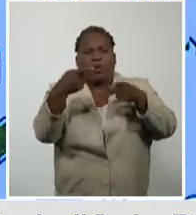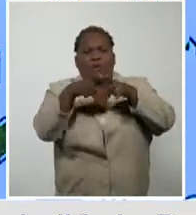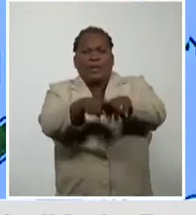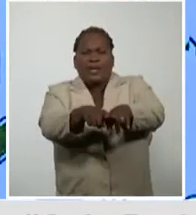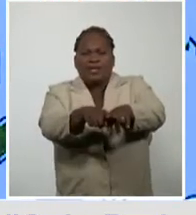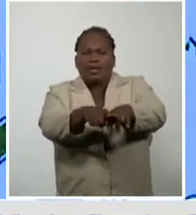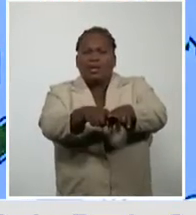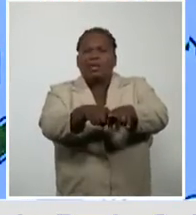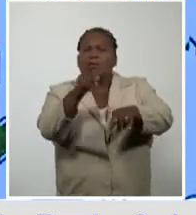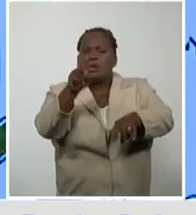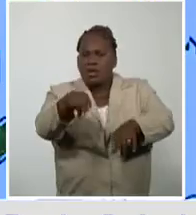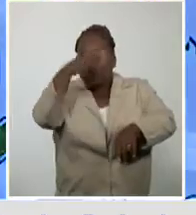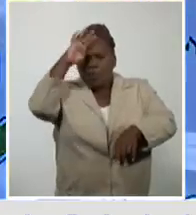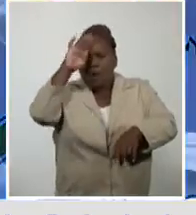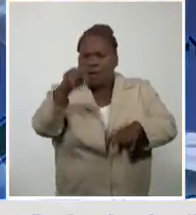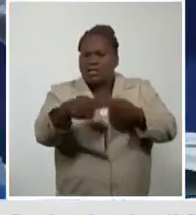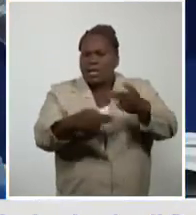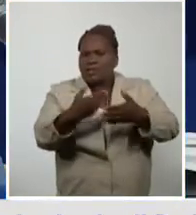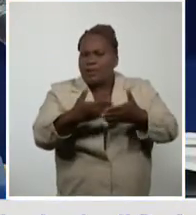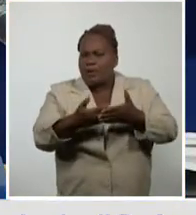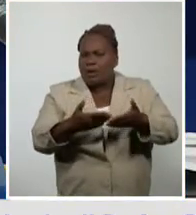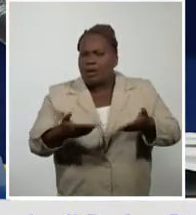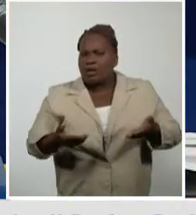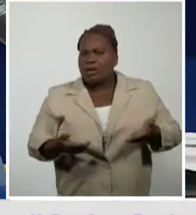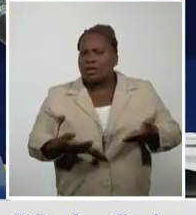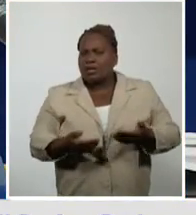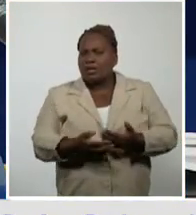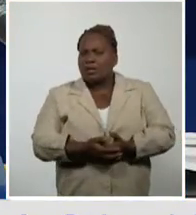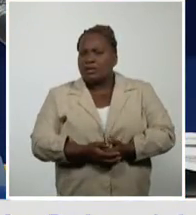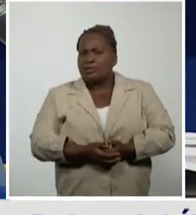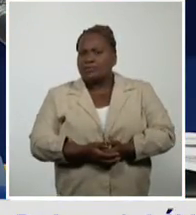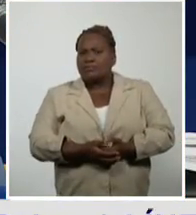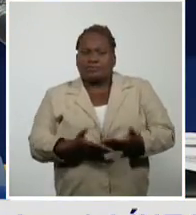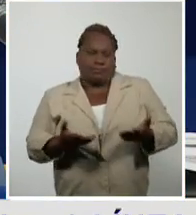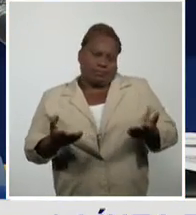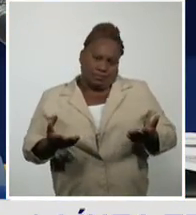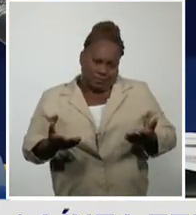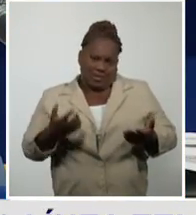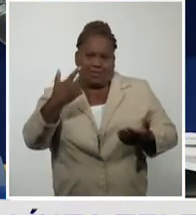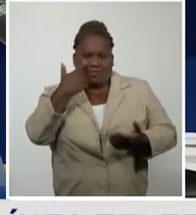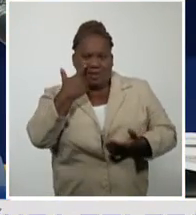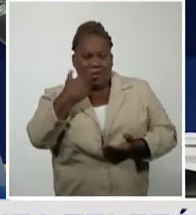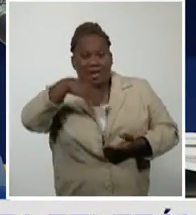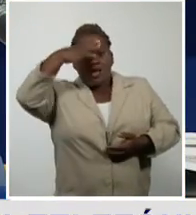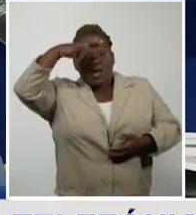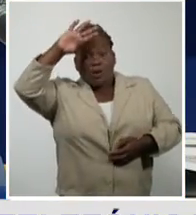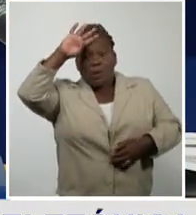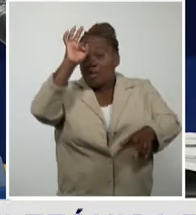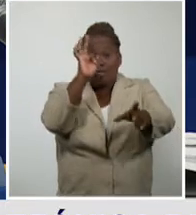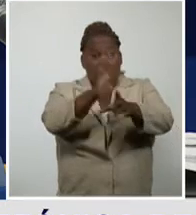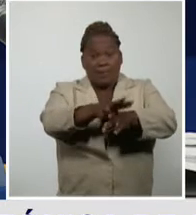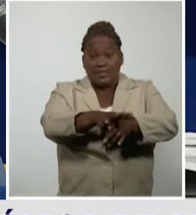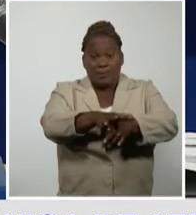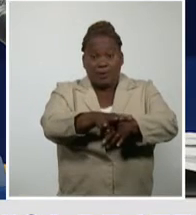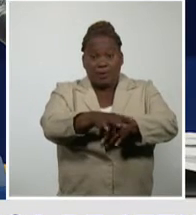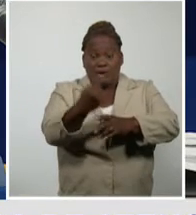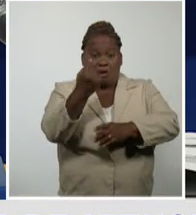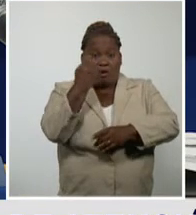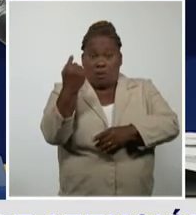cubanos? Bueno, lo que pasa es que en Cuba desde el principio, desde que tuvimos los primeros